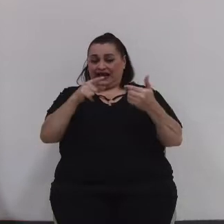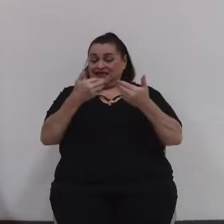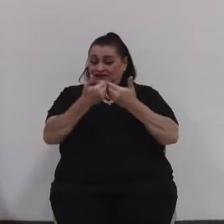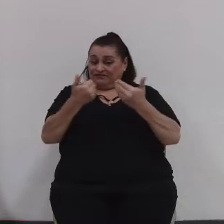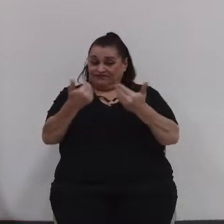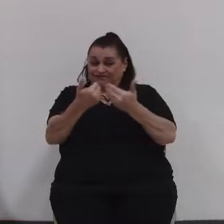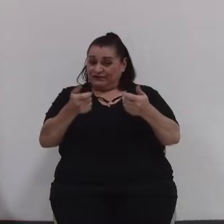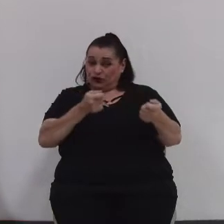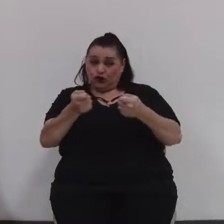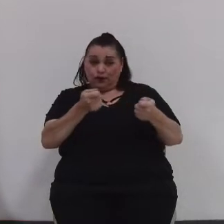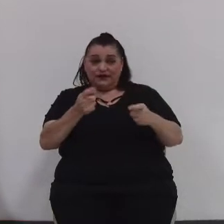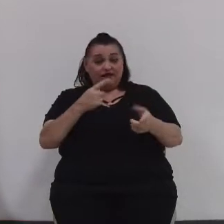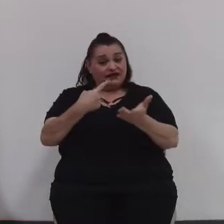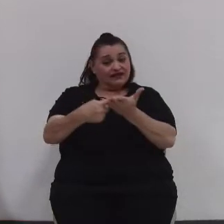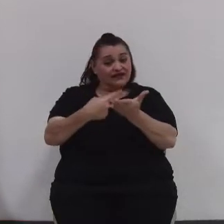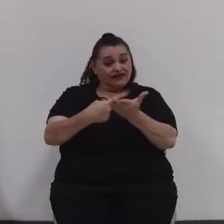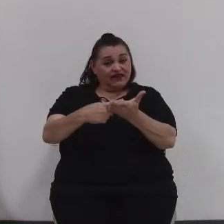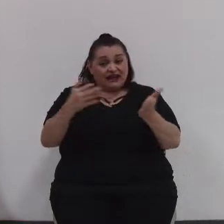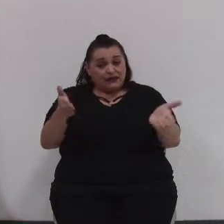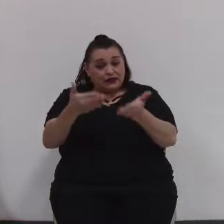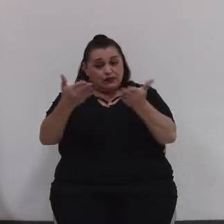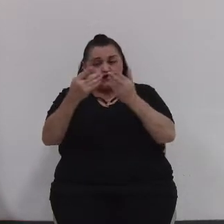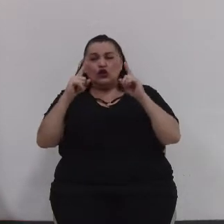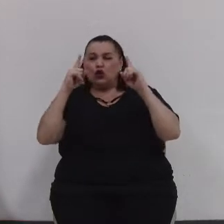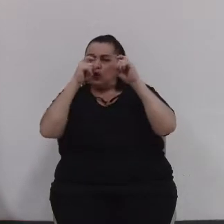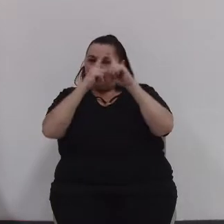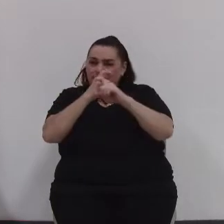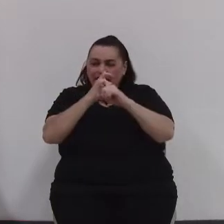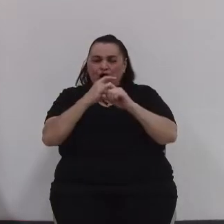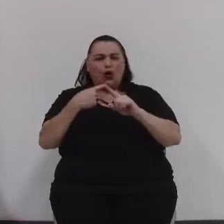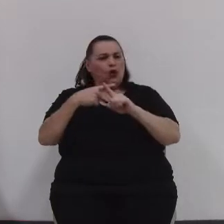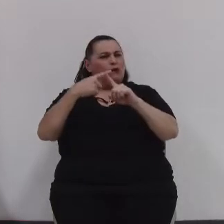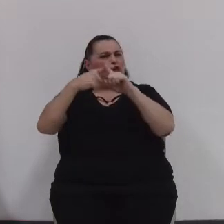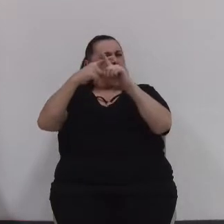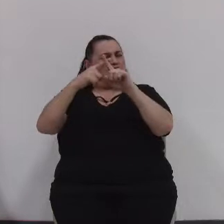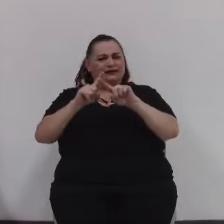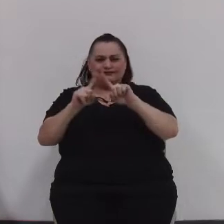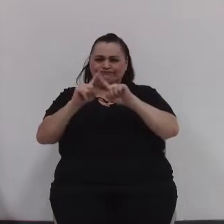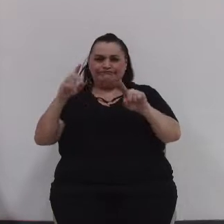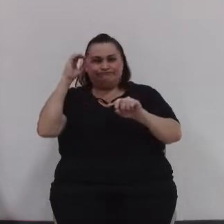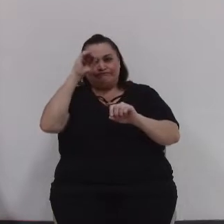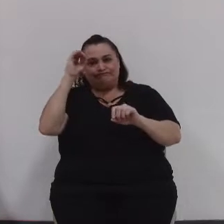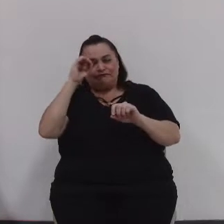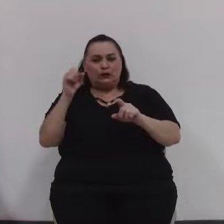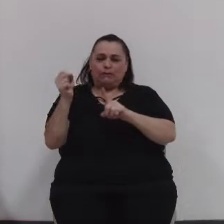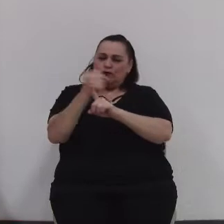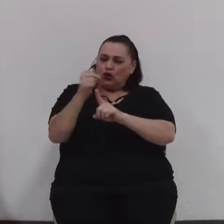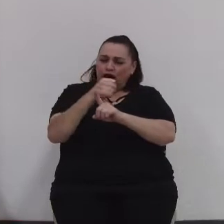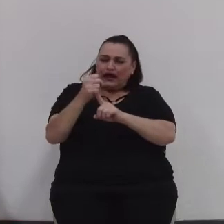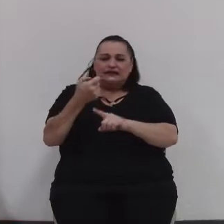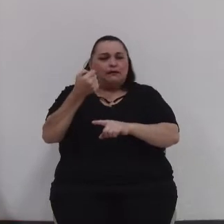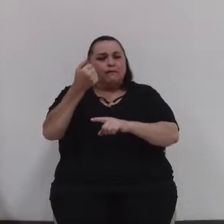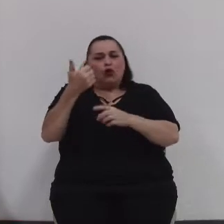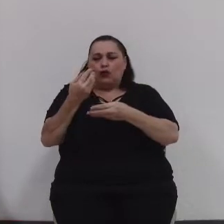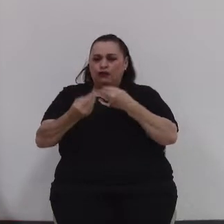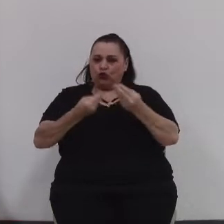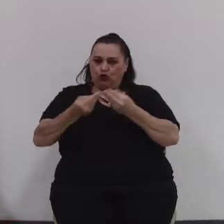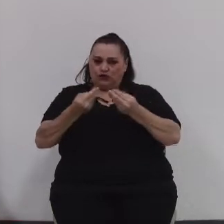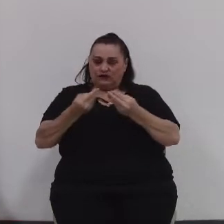debate e impulsa las decisiones es compleja, es multipolar, con importantes dosis de violencia y poco productivas, si vemos